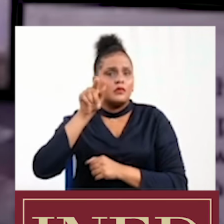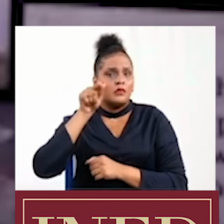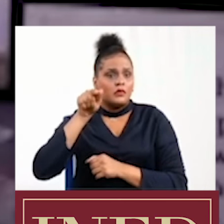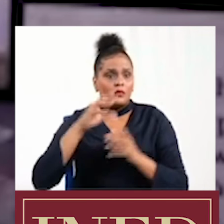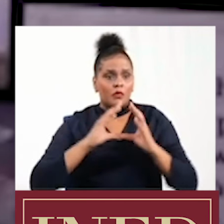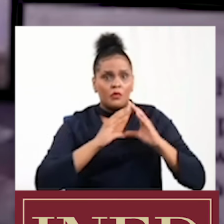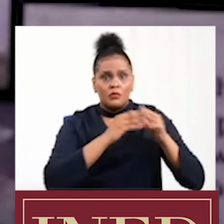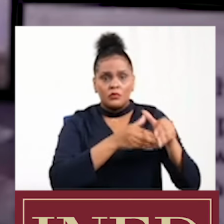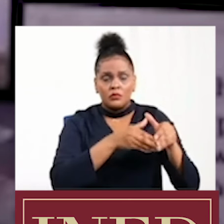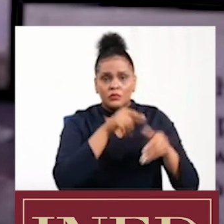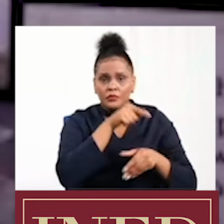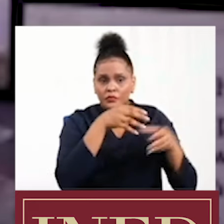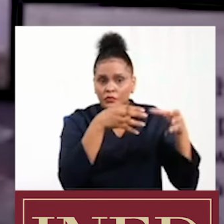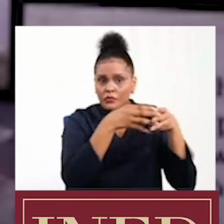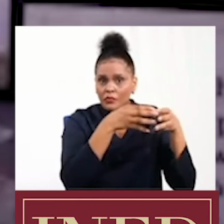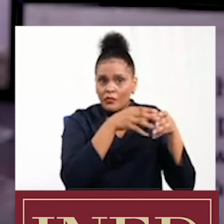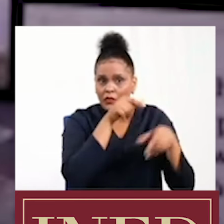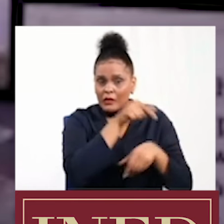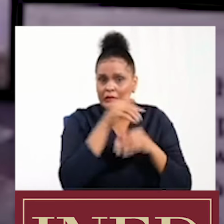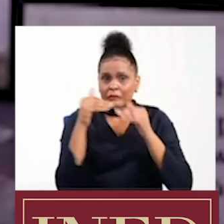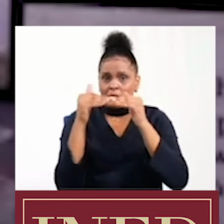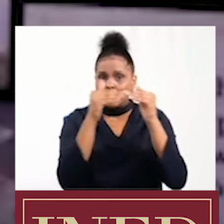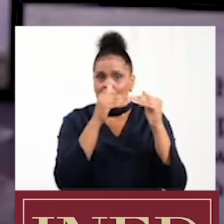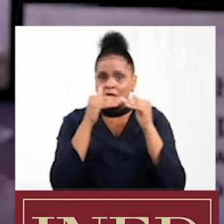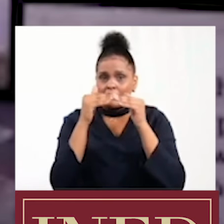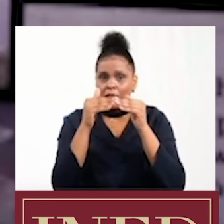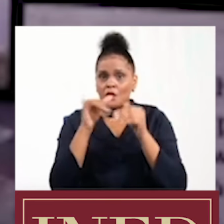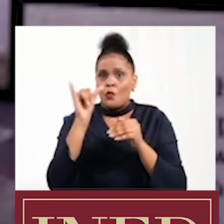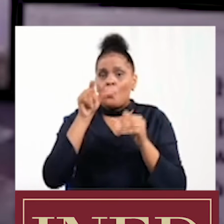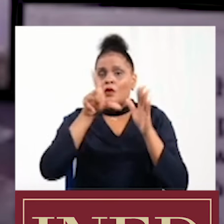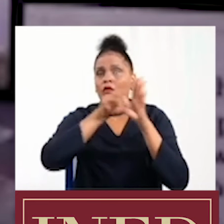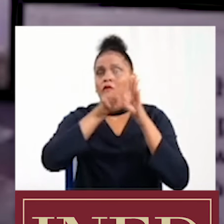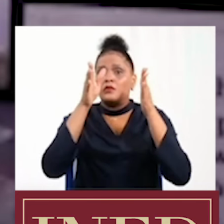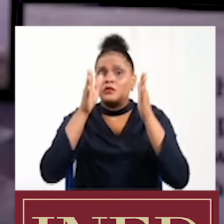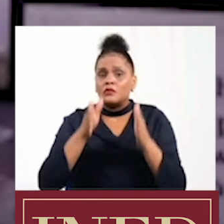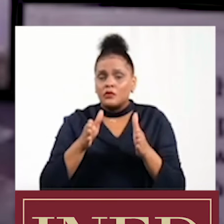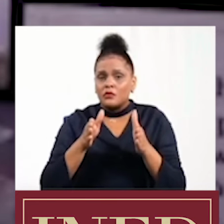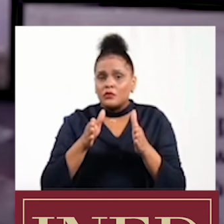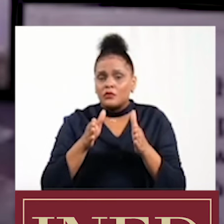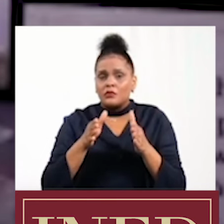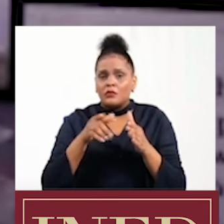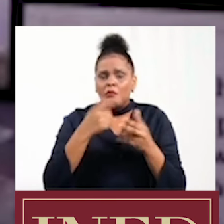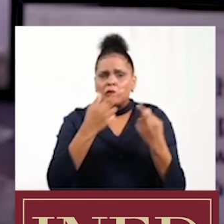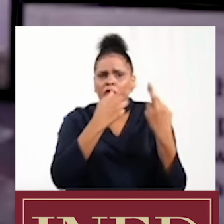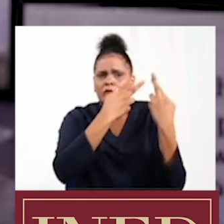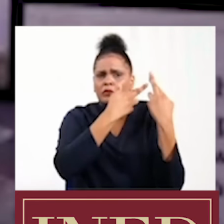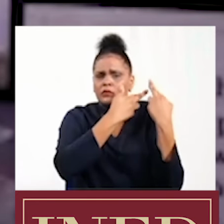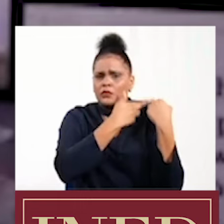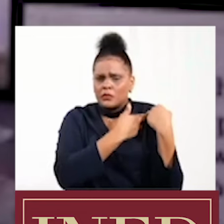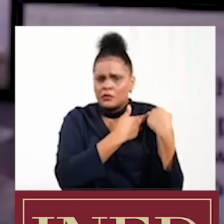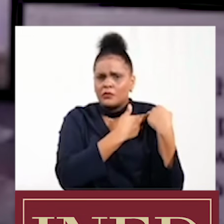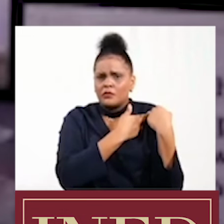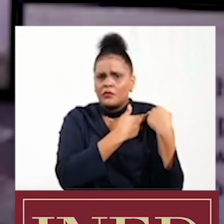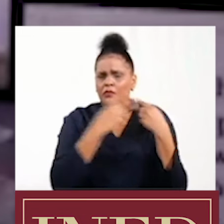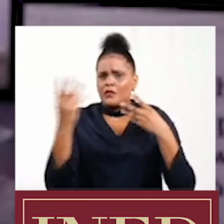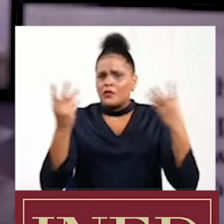de la paridad como ya lo había señalado luego con la legislación de la paridad respecto de los cargos legislativos